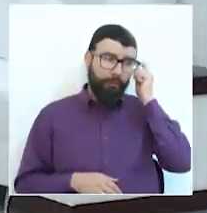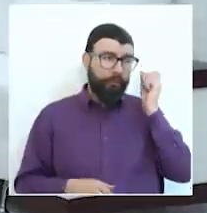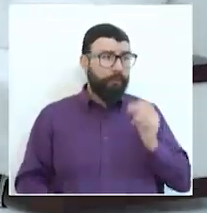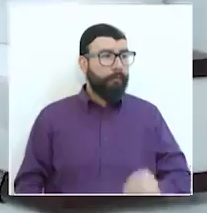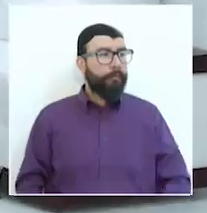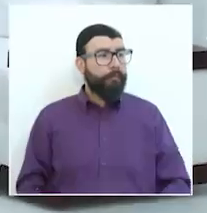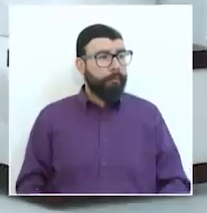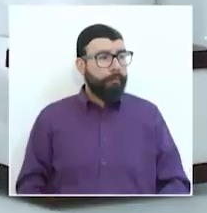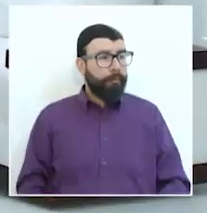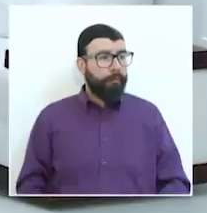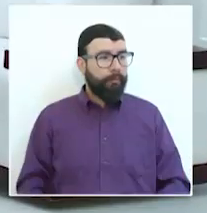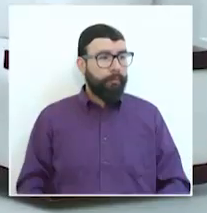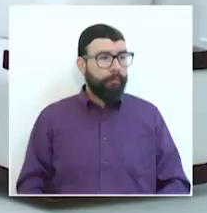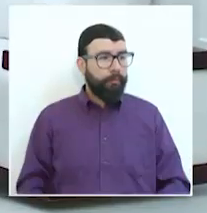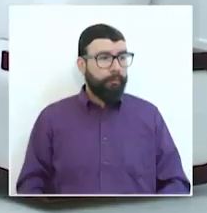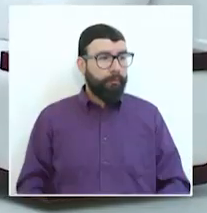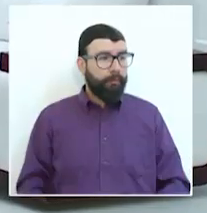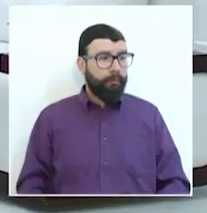dentro de los dos pies,